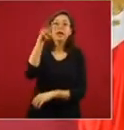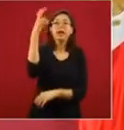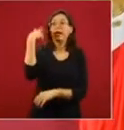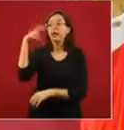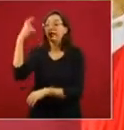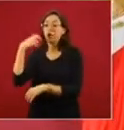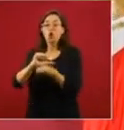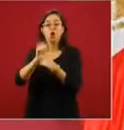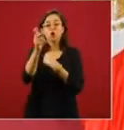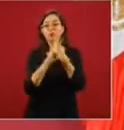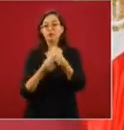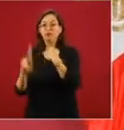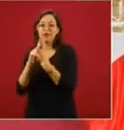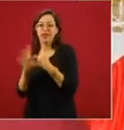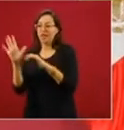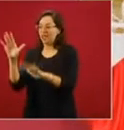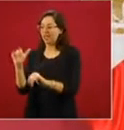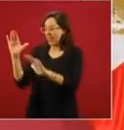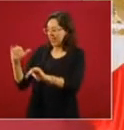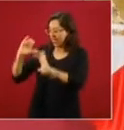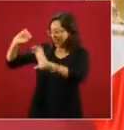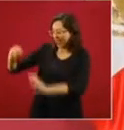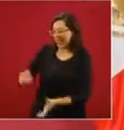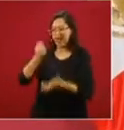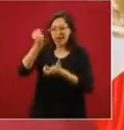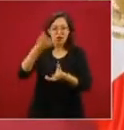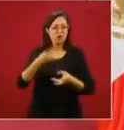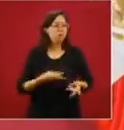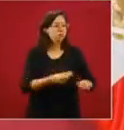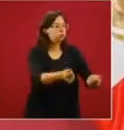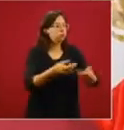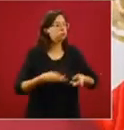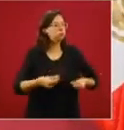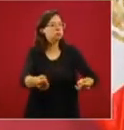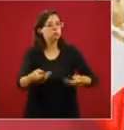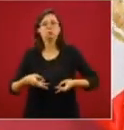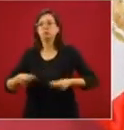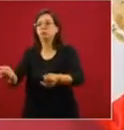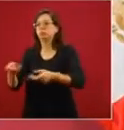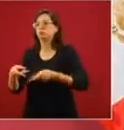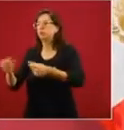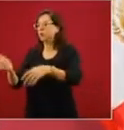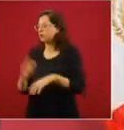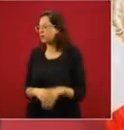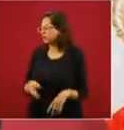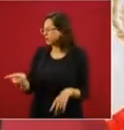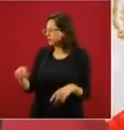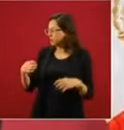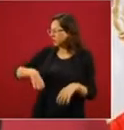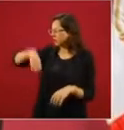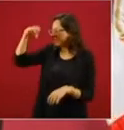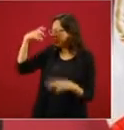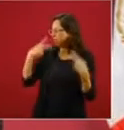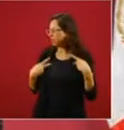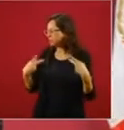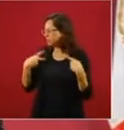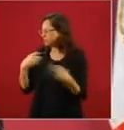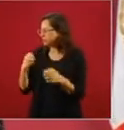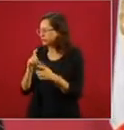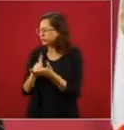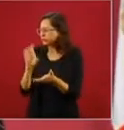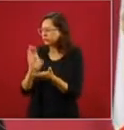Y ahí se iba todo el dinero, y al adulto mayor y a la persona con discapacidad no le llegaba